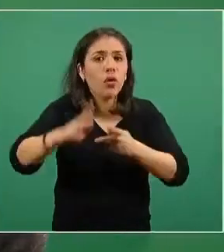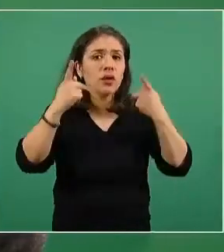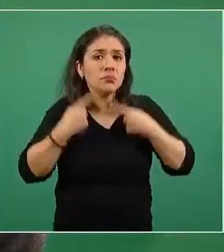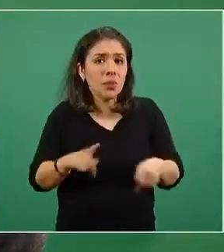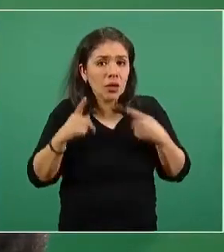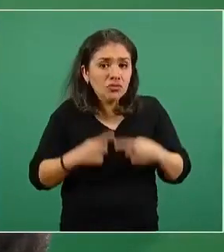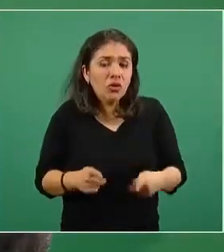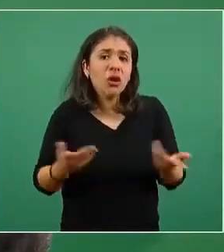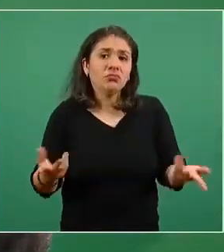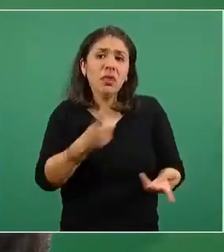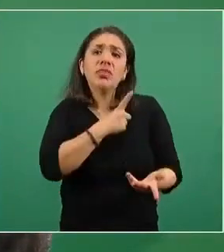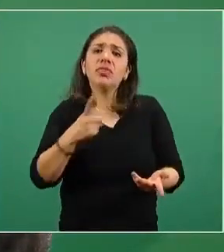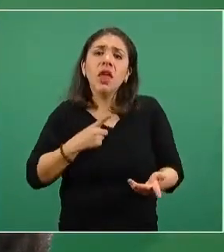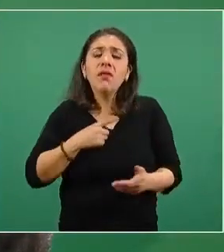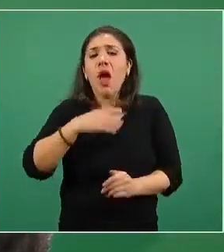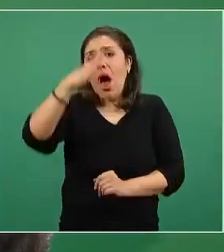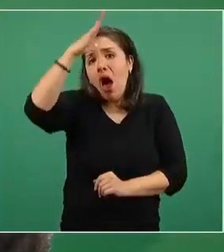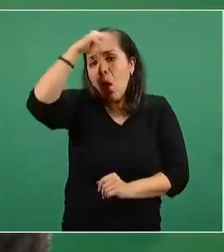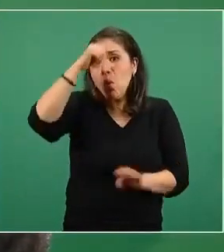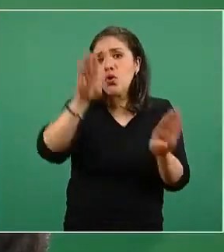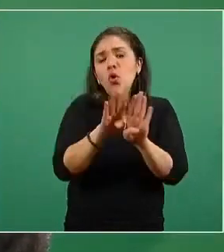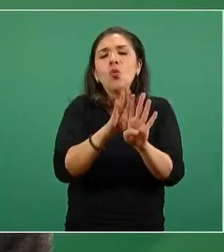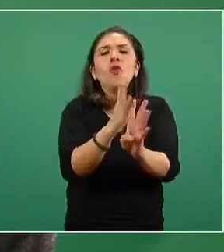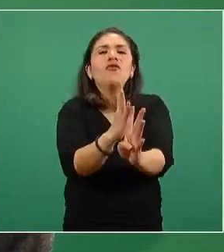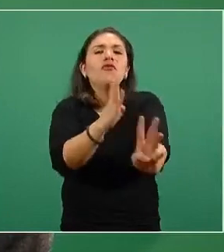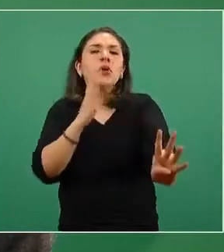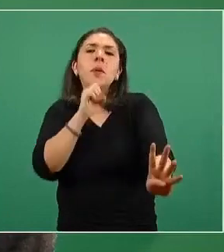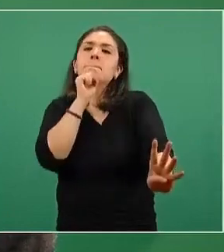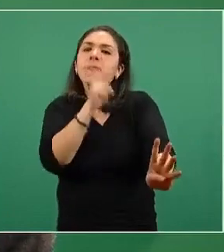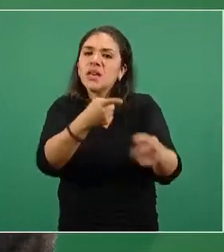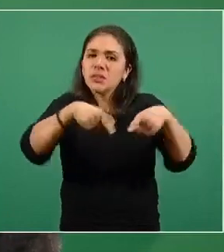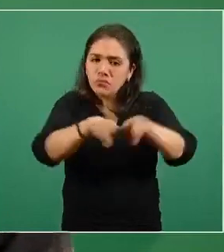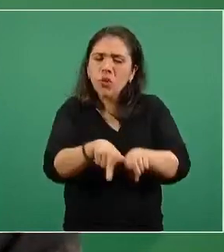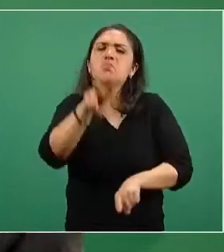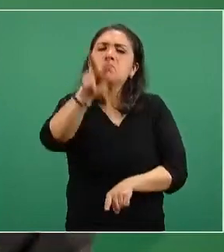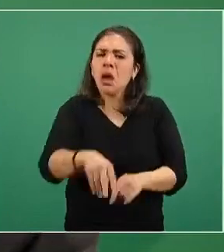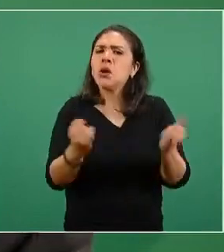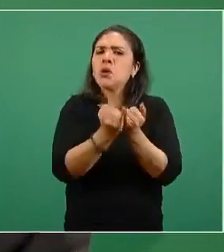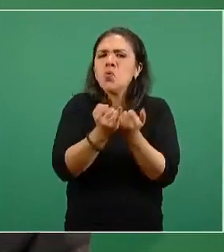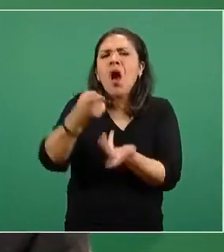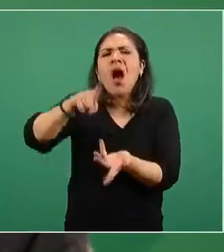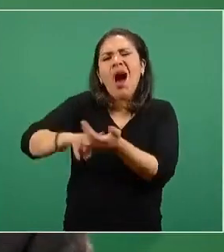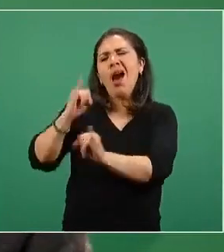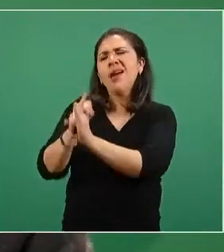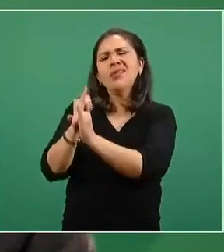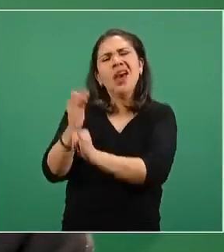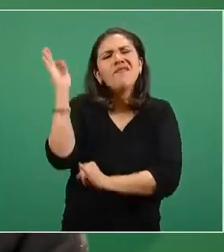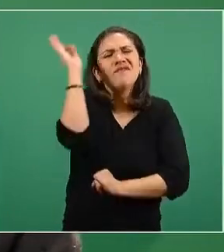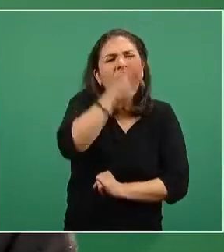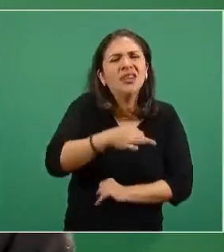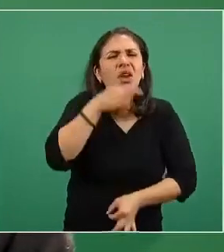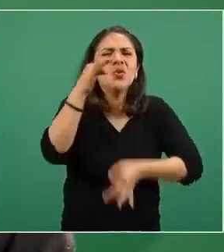y mantenerse apegados a la fila. También en la infodemia efectivamente circulan frecuentemente